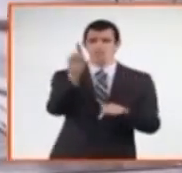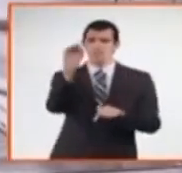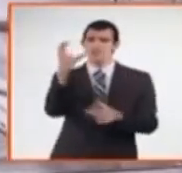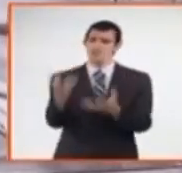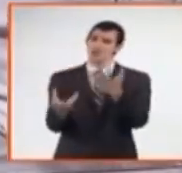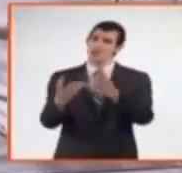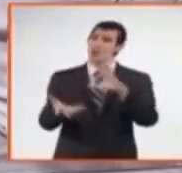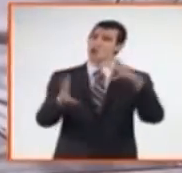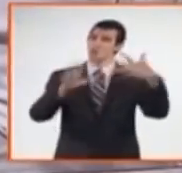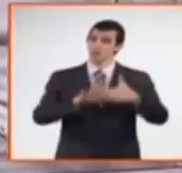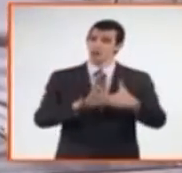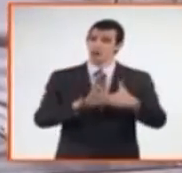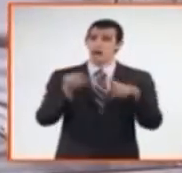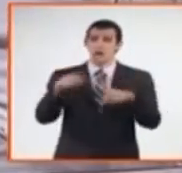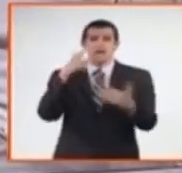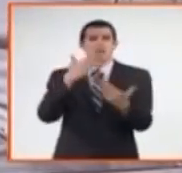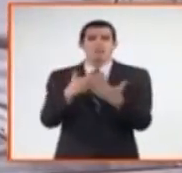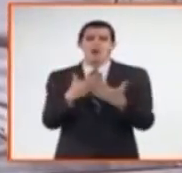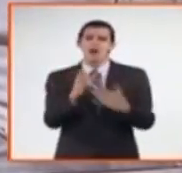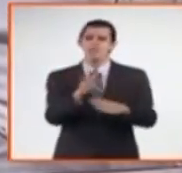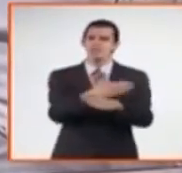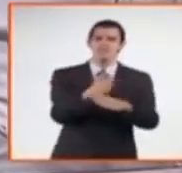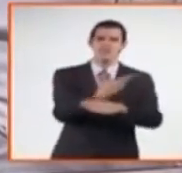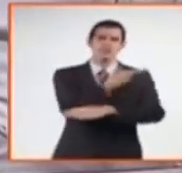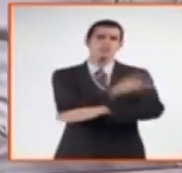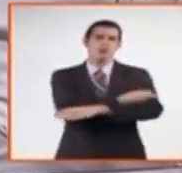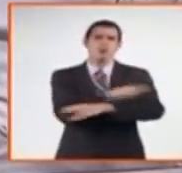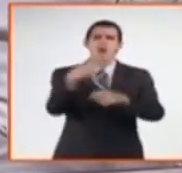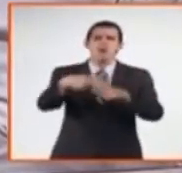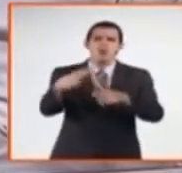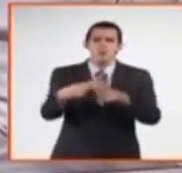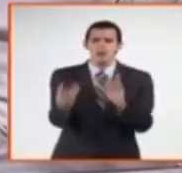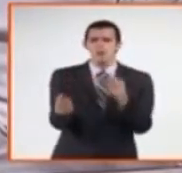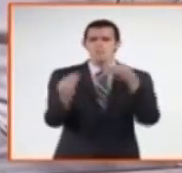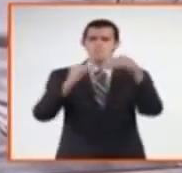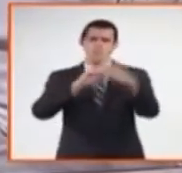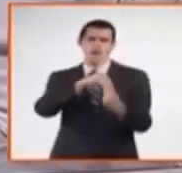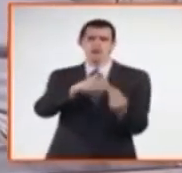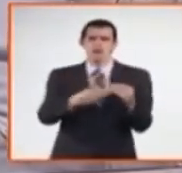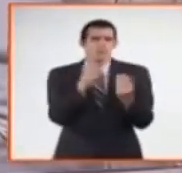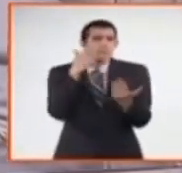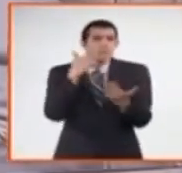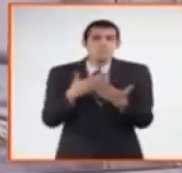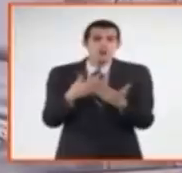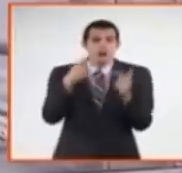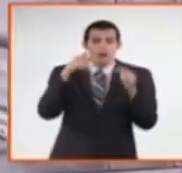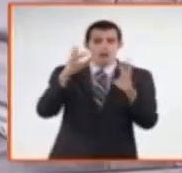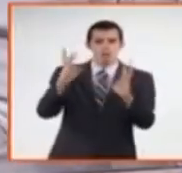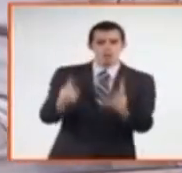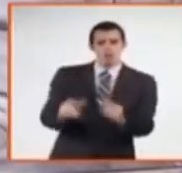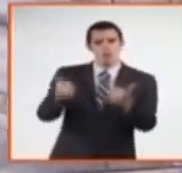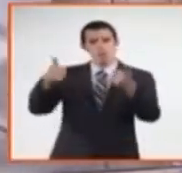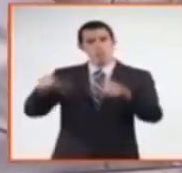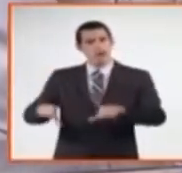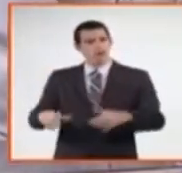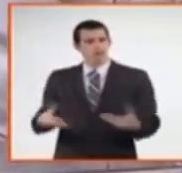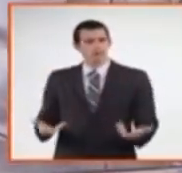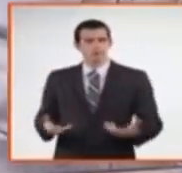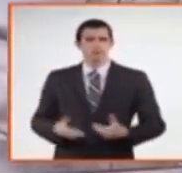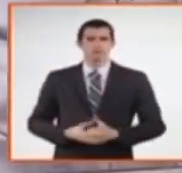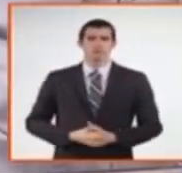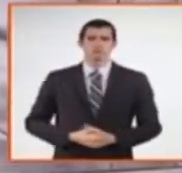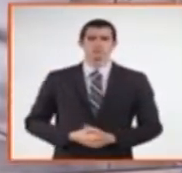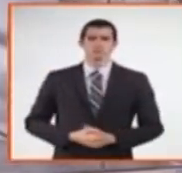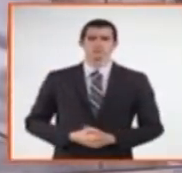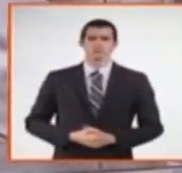nosotros si quisiéramos explicar es forzar solamente que lo que queremos hacer con la provincia de cienfuegos lo digo así porque